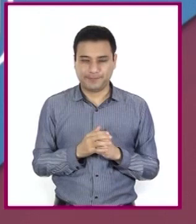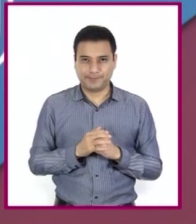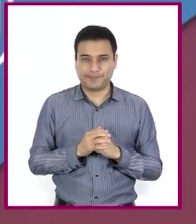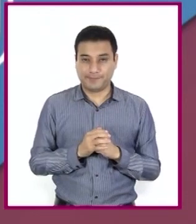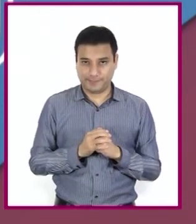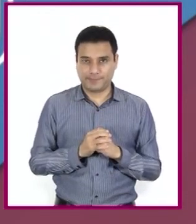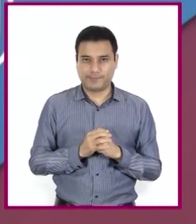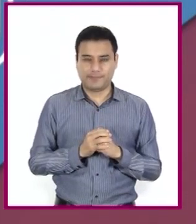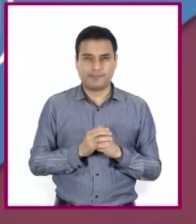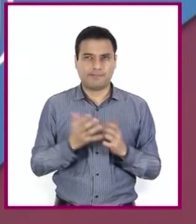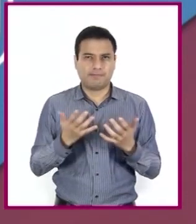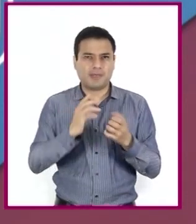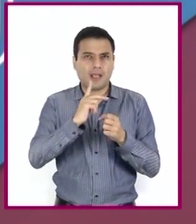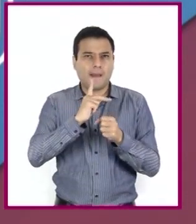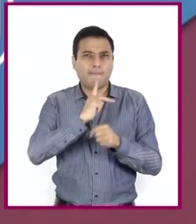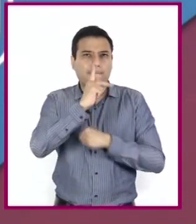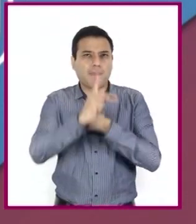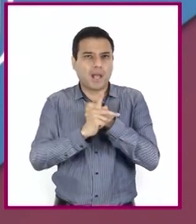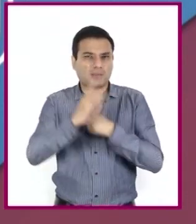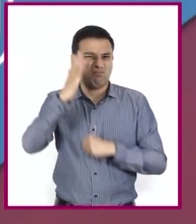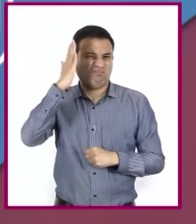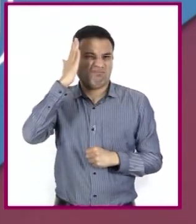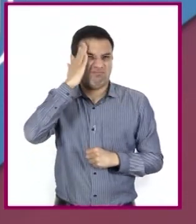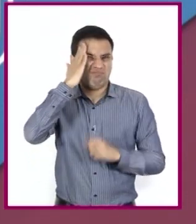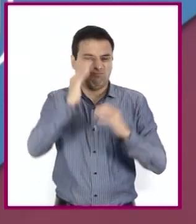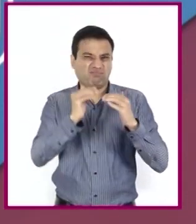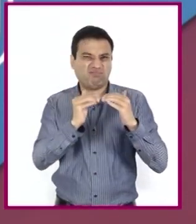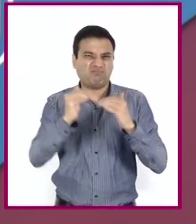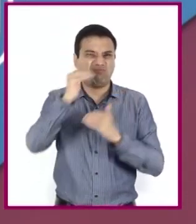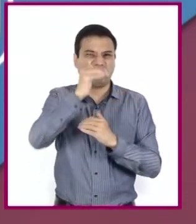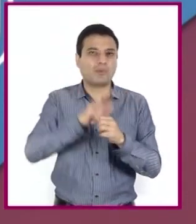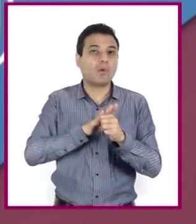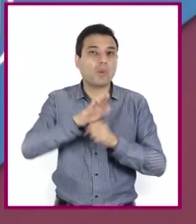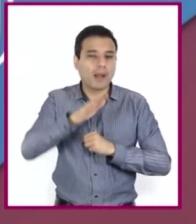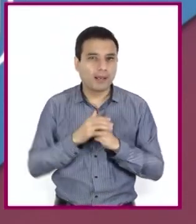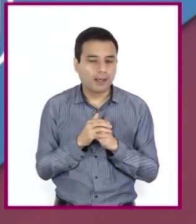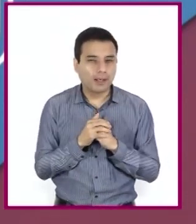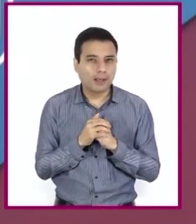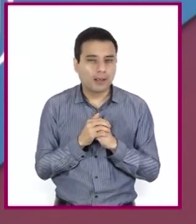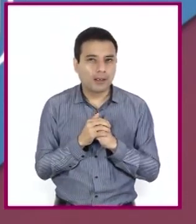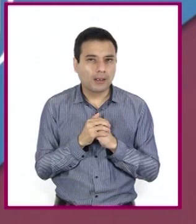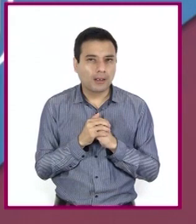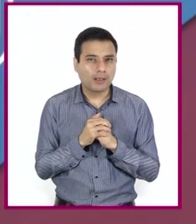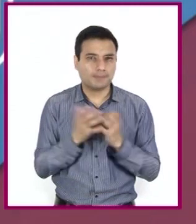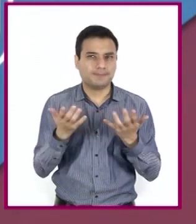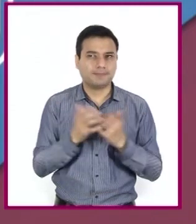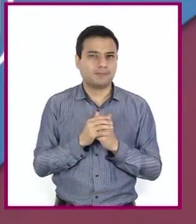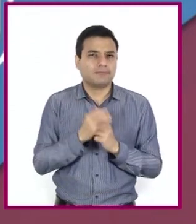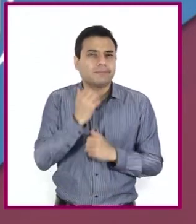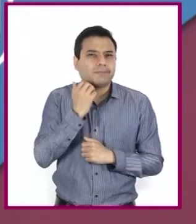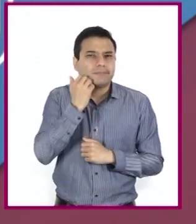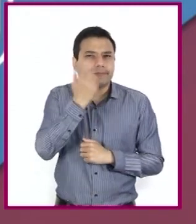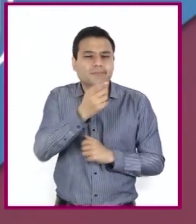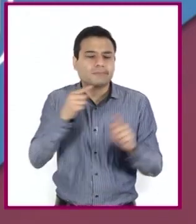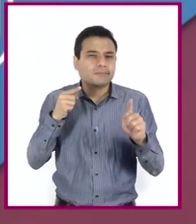cuáles eran los principales países imperialistas, cuáles eran sus objetivos,